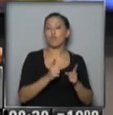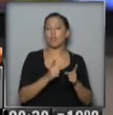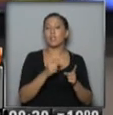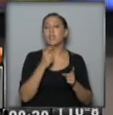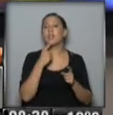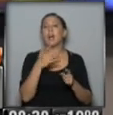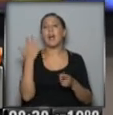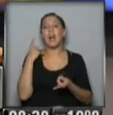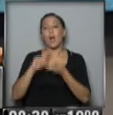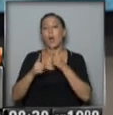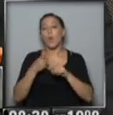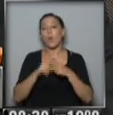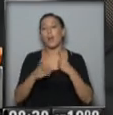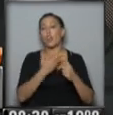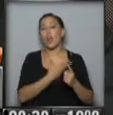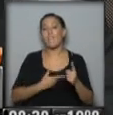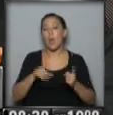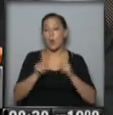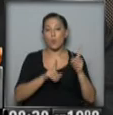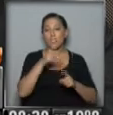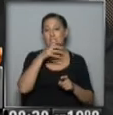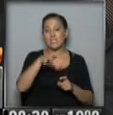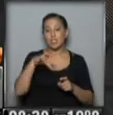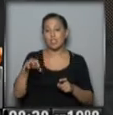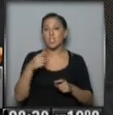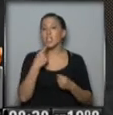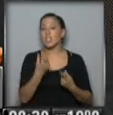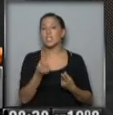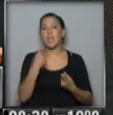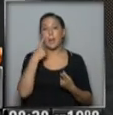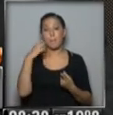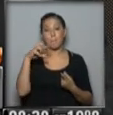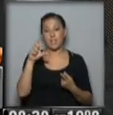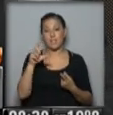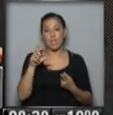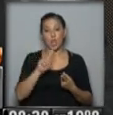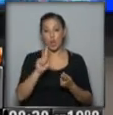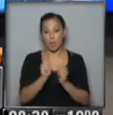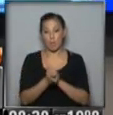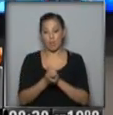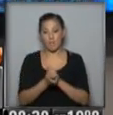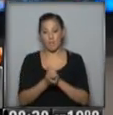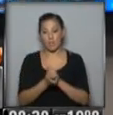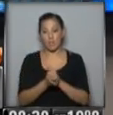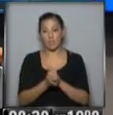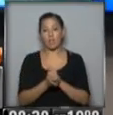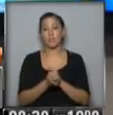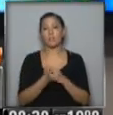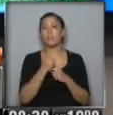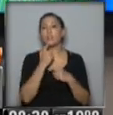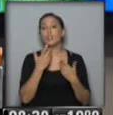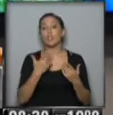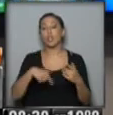acuerdo al que se llegó el gobierno con algunos sectores esto significa que el ipc no se va a modificar bueno nosotros